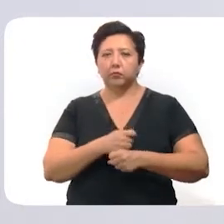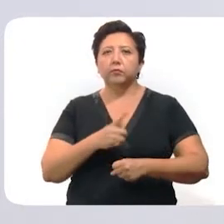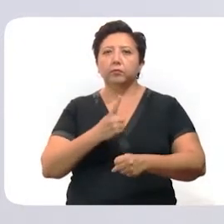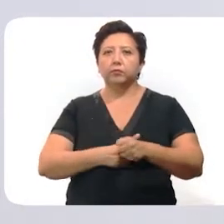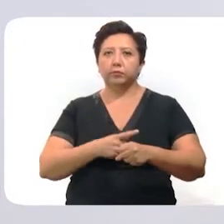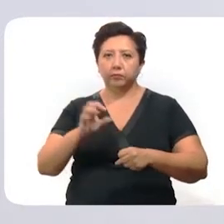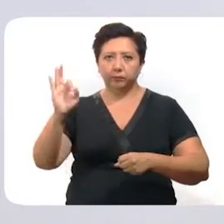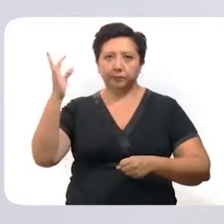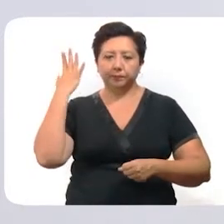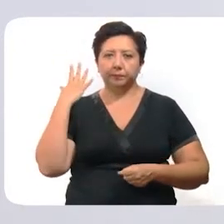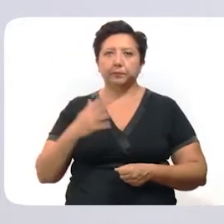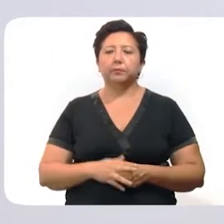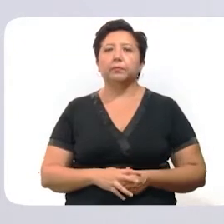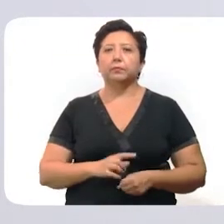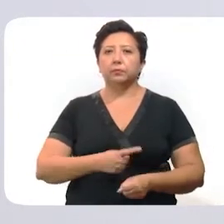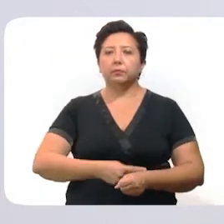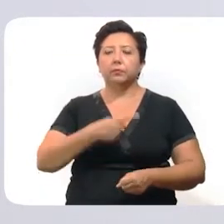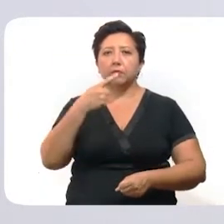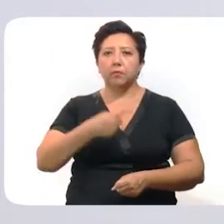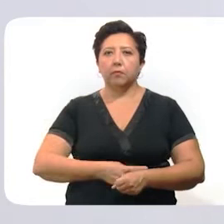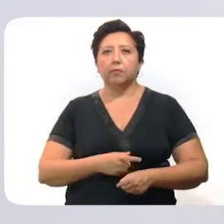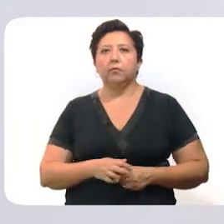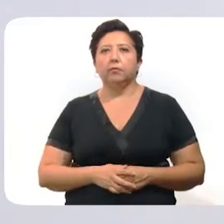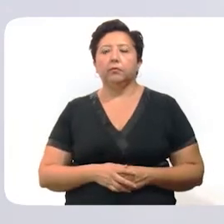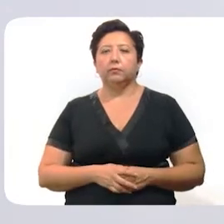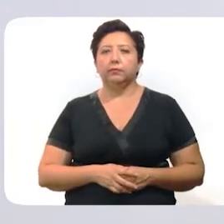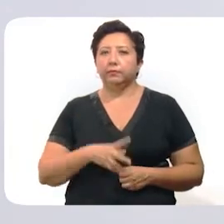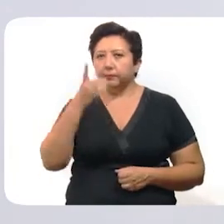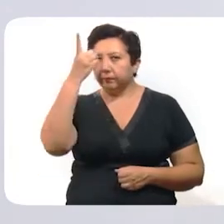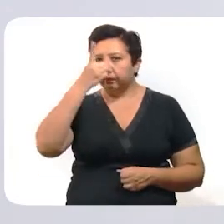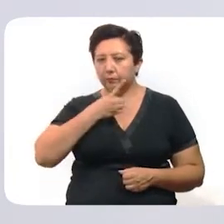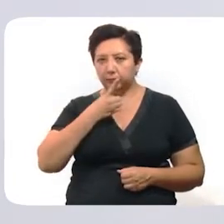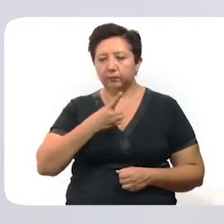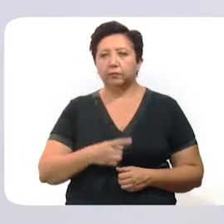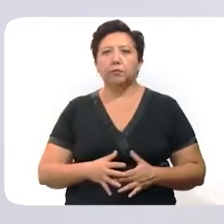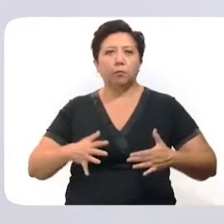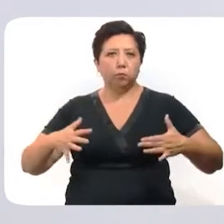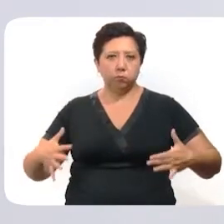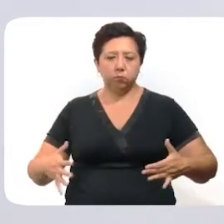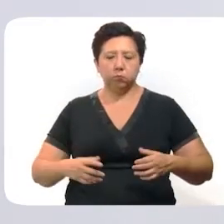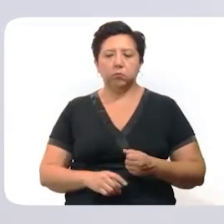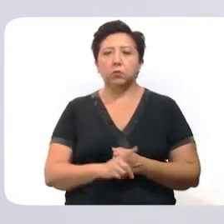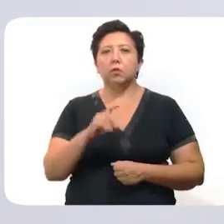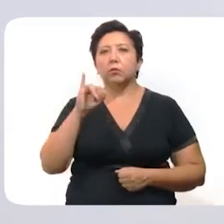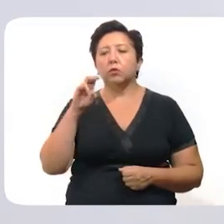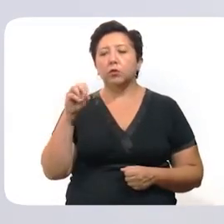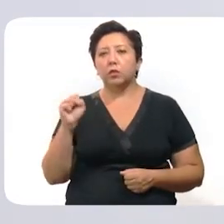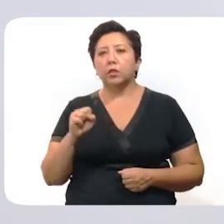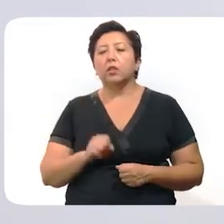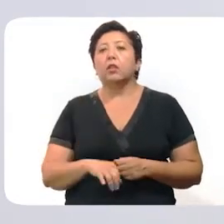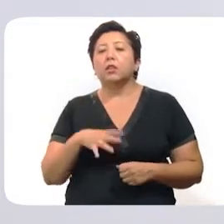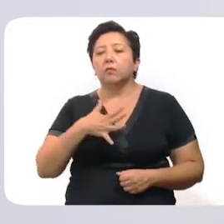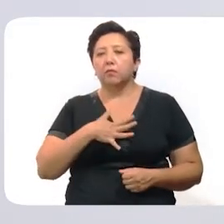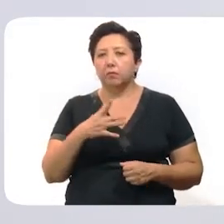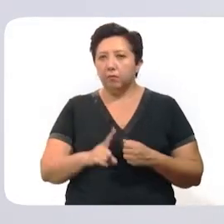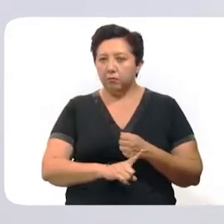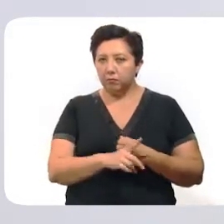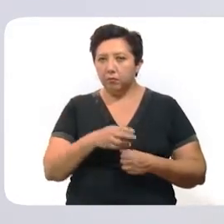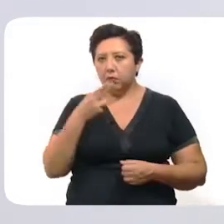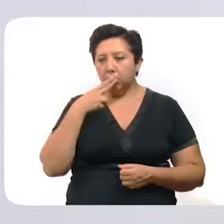Sus principales enfermedades fueron hipertensión arterial sistémica, diabetes mellitus, obesidad, inmunosupresión, EPOC y